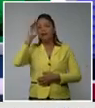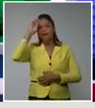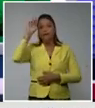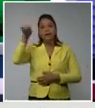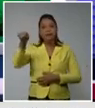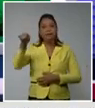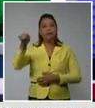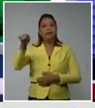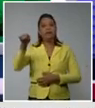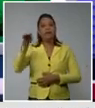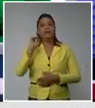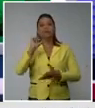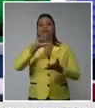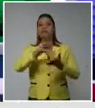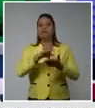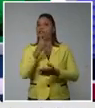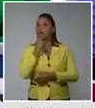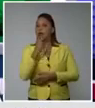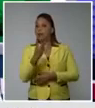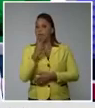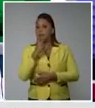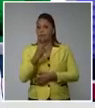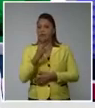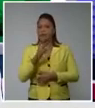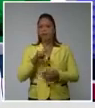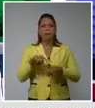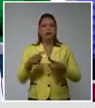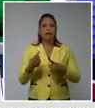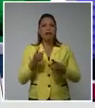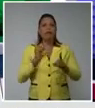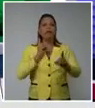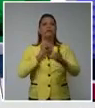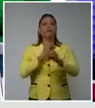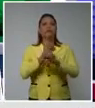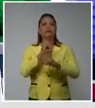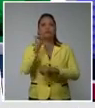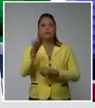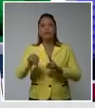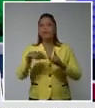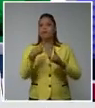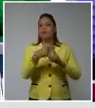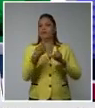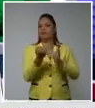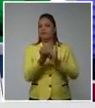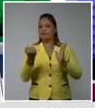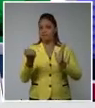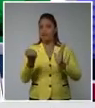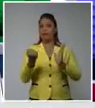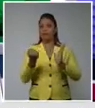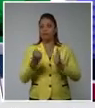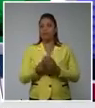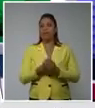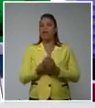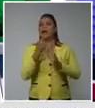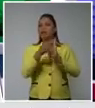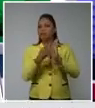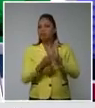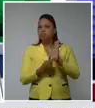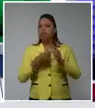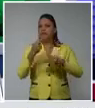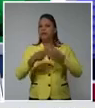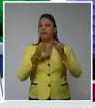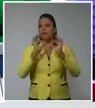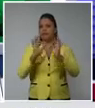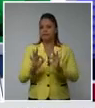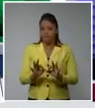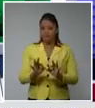asintomática en un centro de atención para contactos de casos confirmados, que es el protocolo que está establecido.